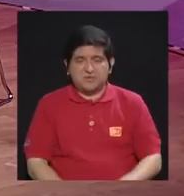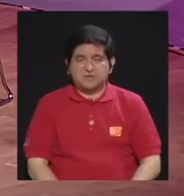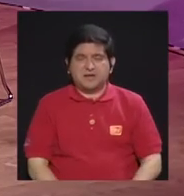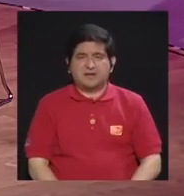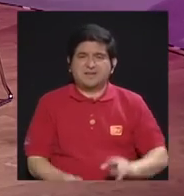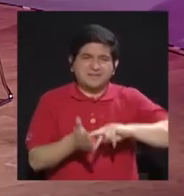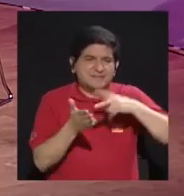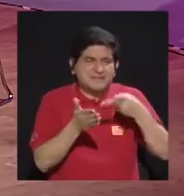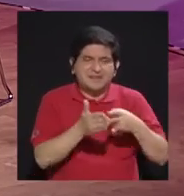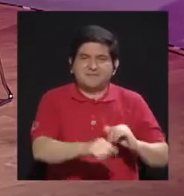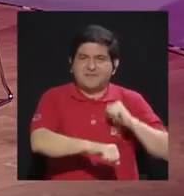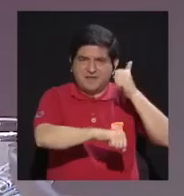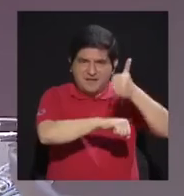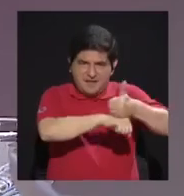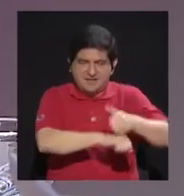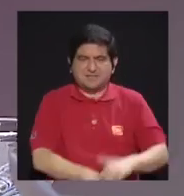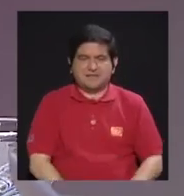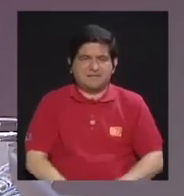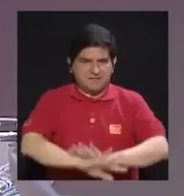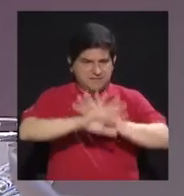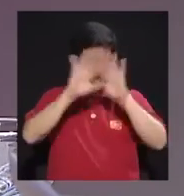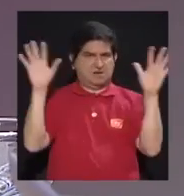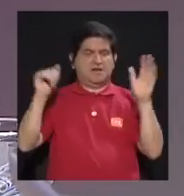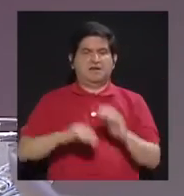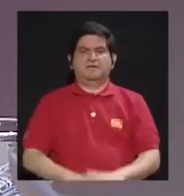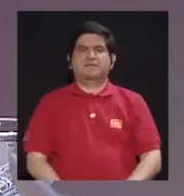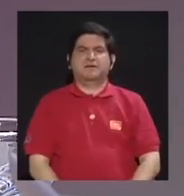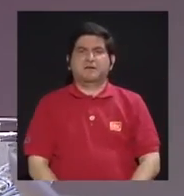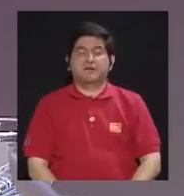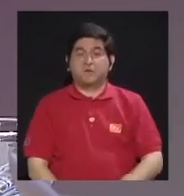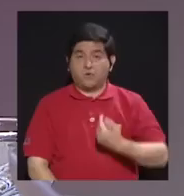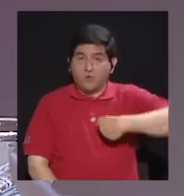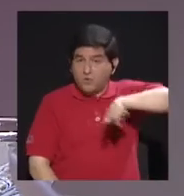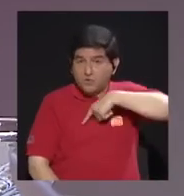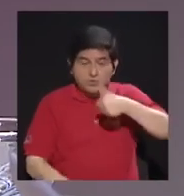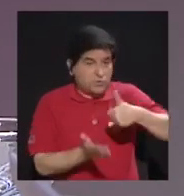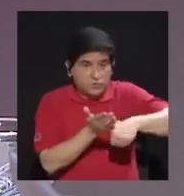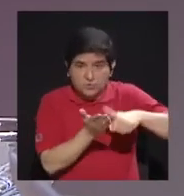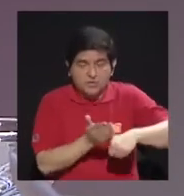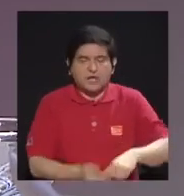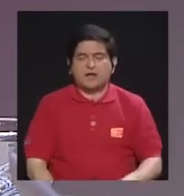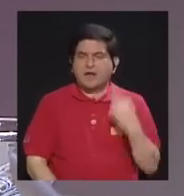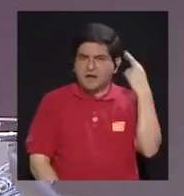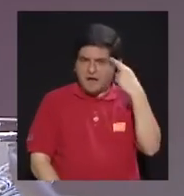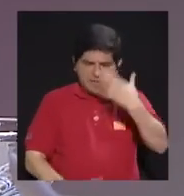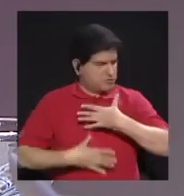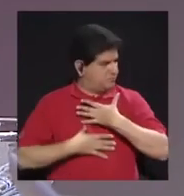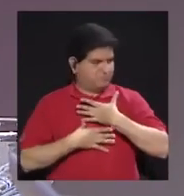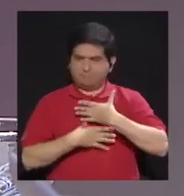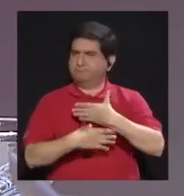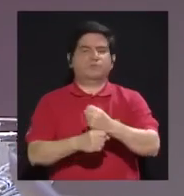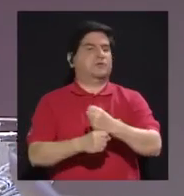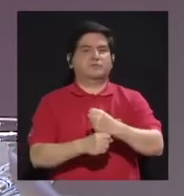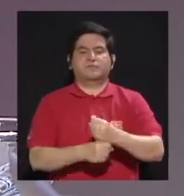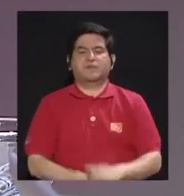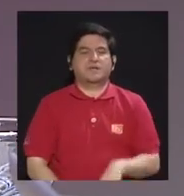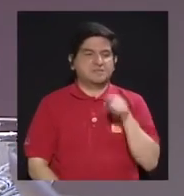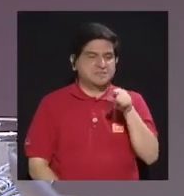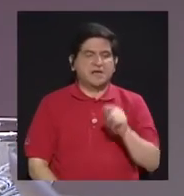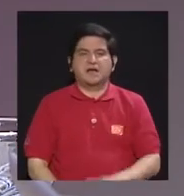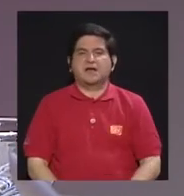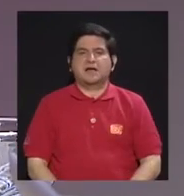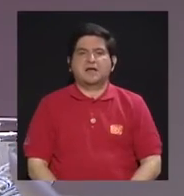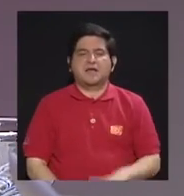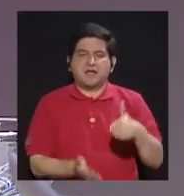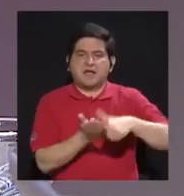a establecer formas de dejar claramente que no votamos porque ya no confiamos en la utilidad